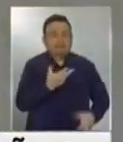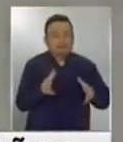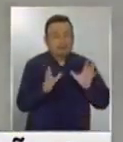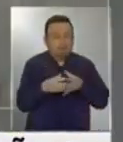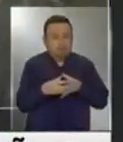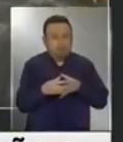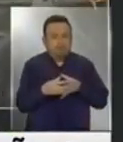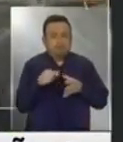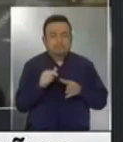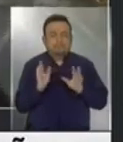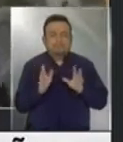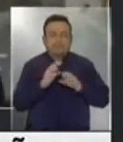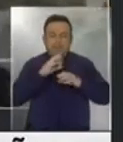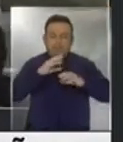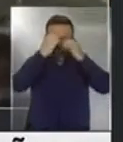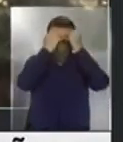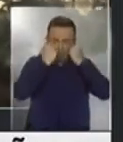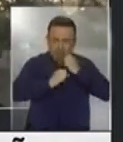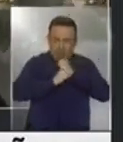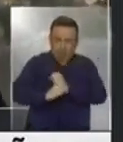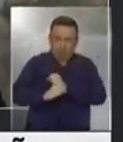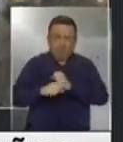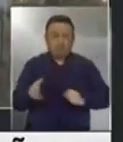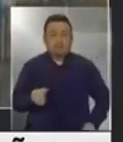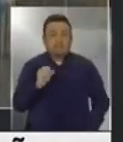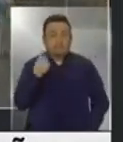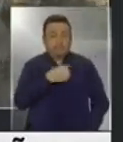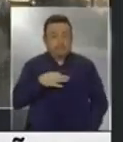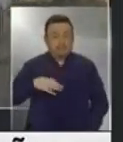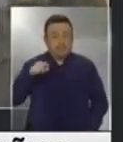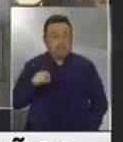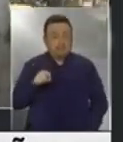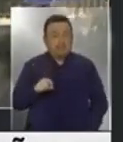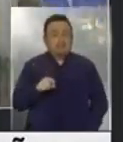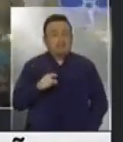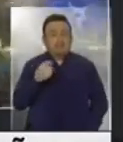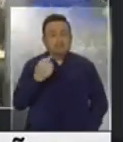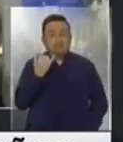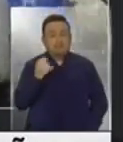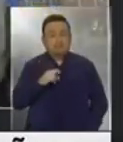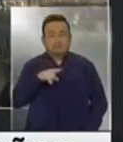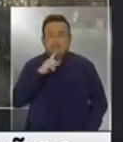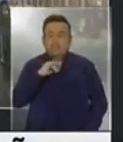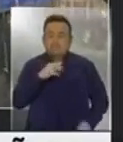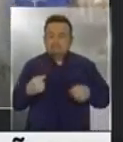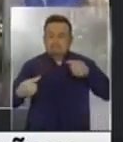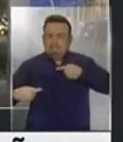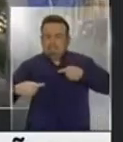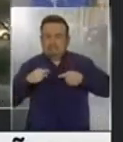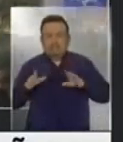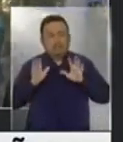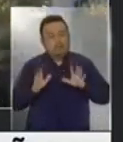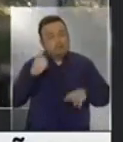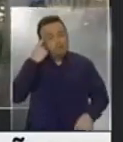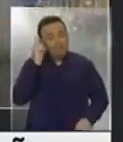grupo chiita y su primer ministro en ese entonces era sunita. Entonces ahí está esa rivalidad para que usted